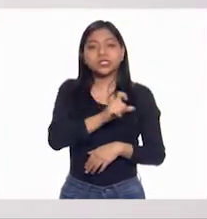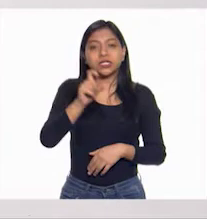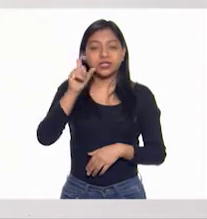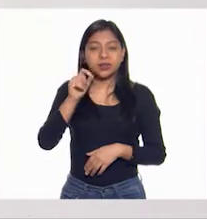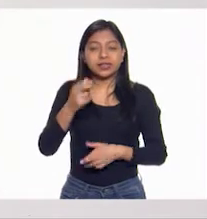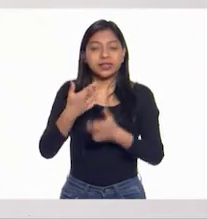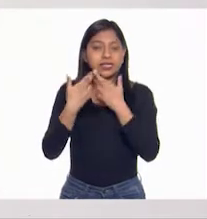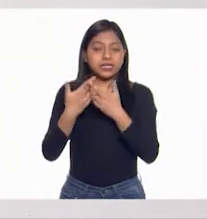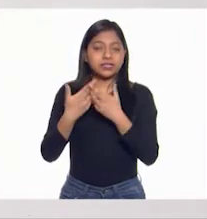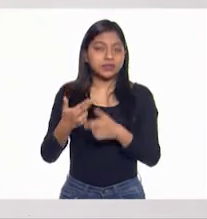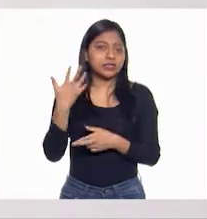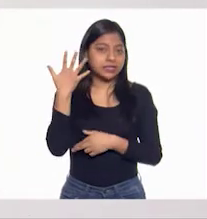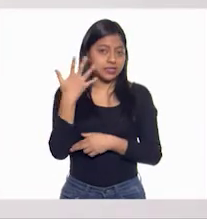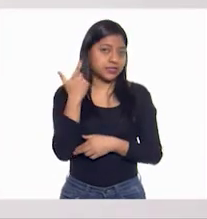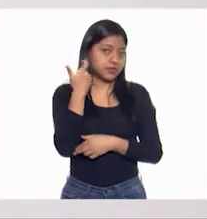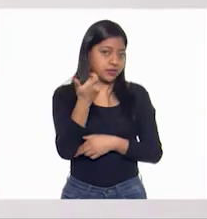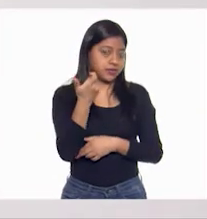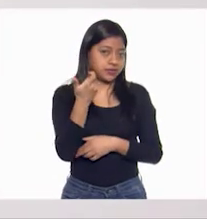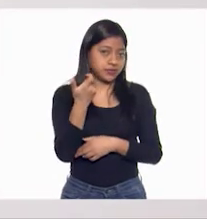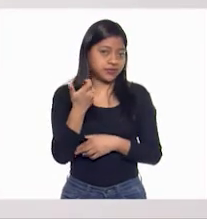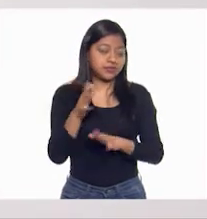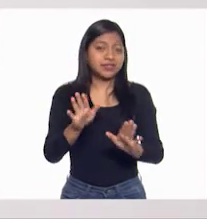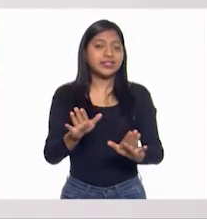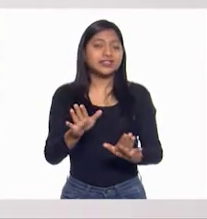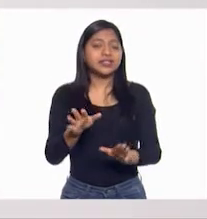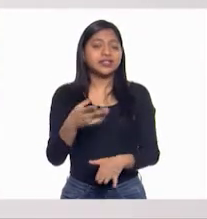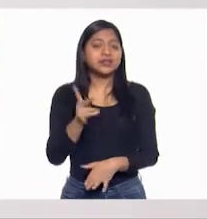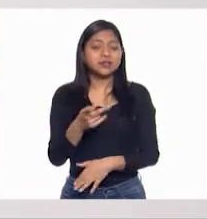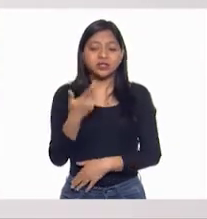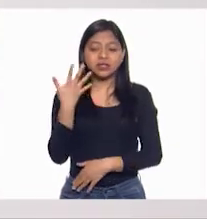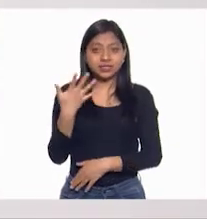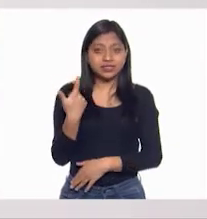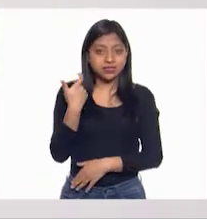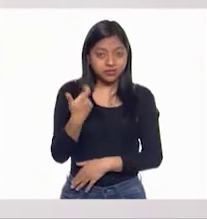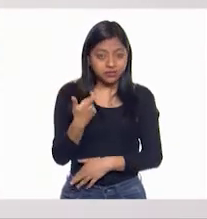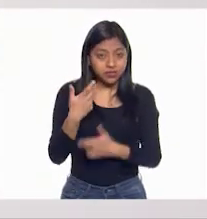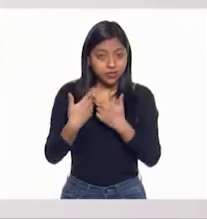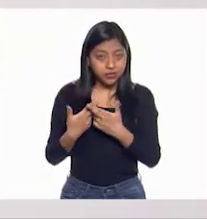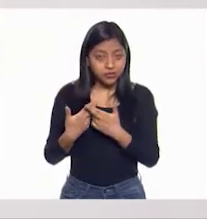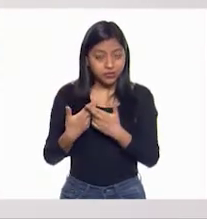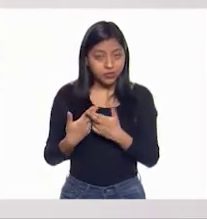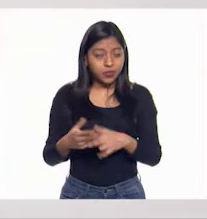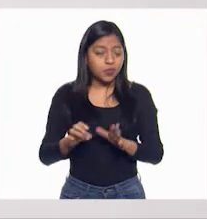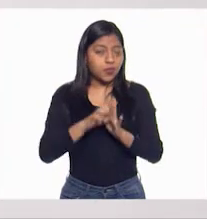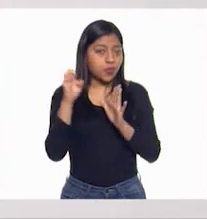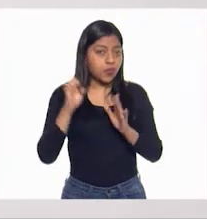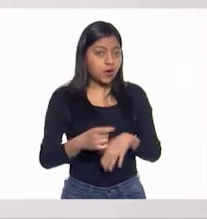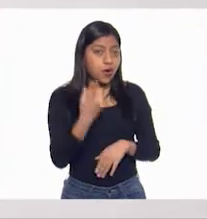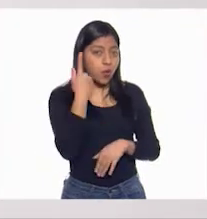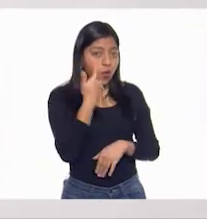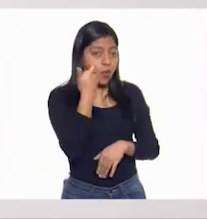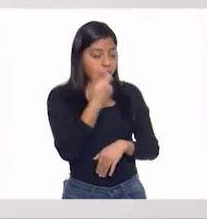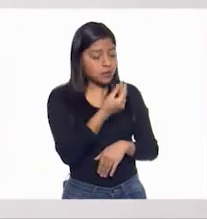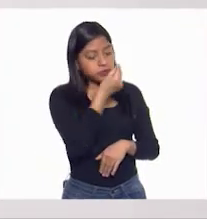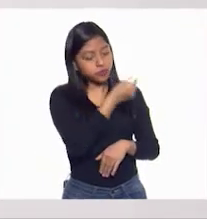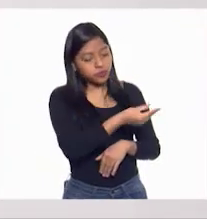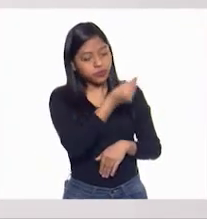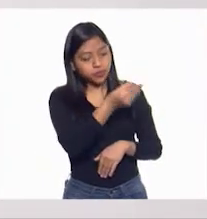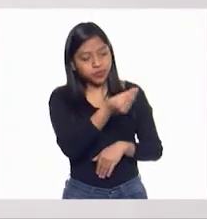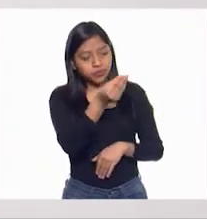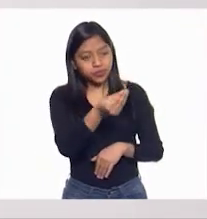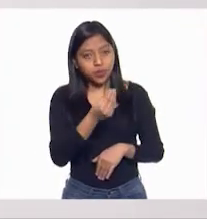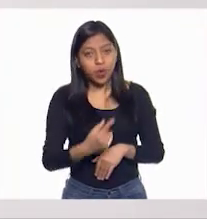pesitos. Dale. Ay, pero ¿qué harás? Si le das un peso a cada quien, uno se quedaría con un